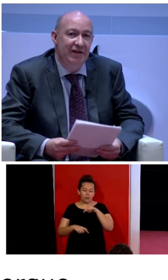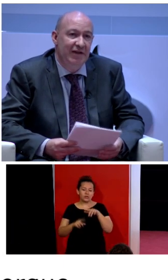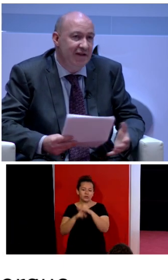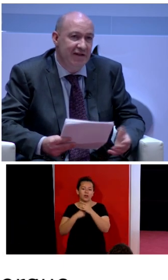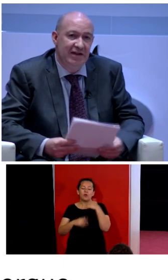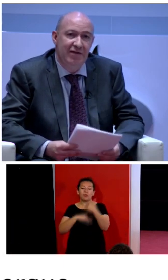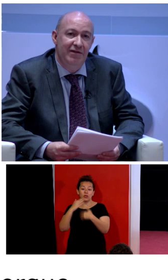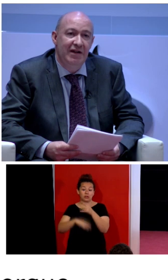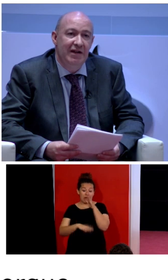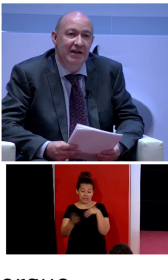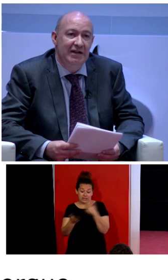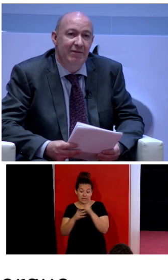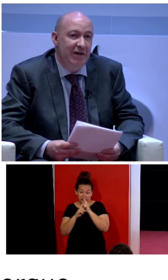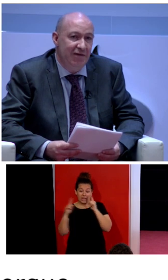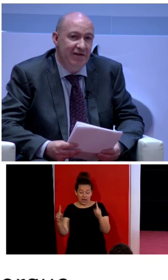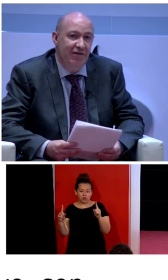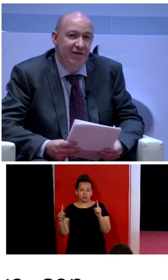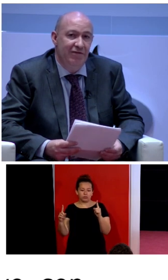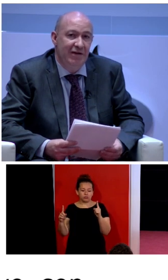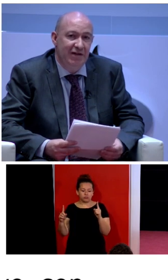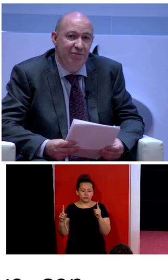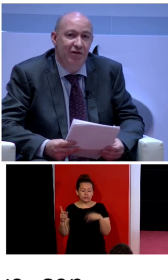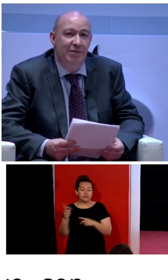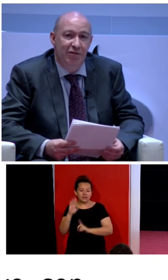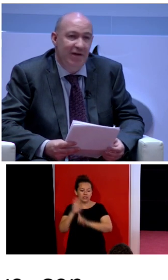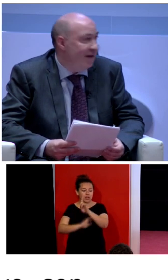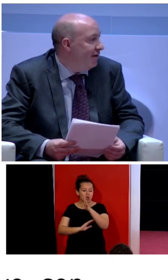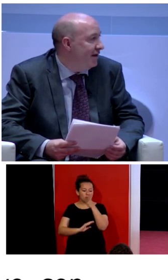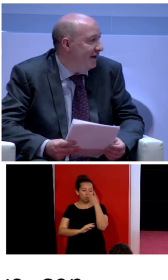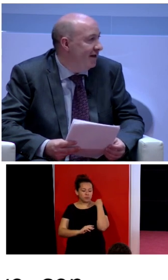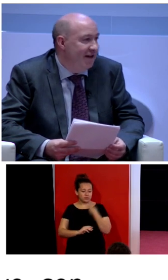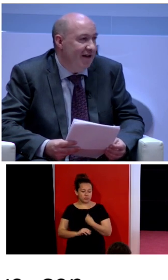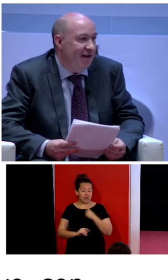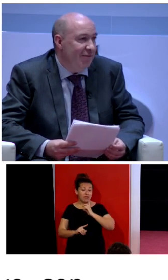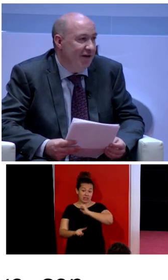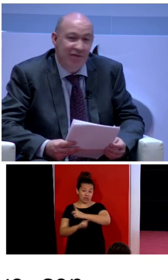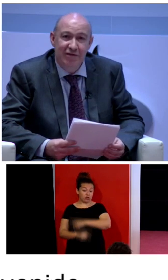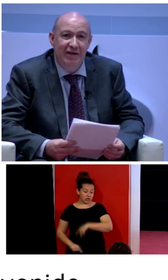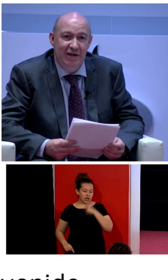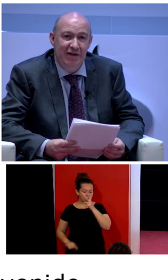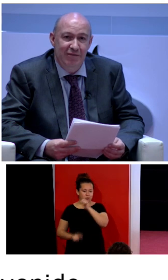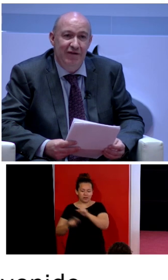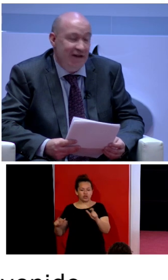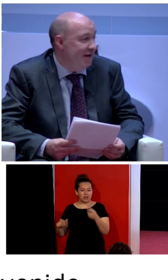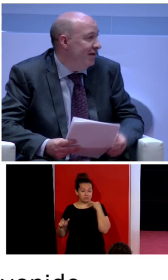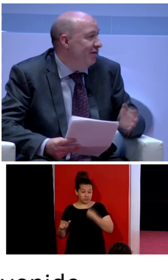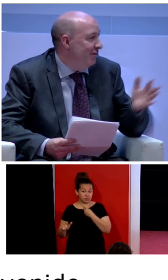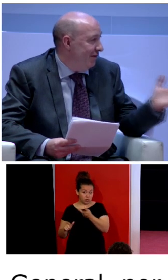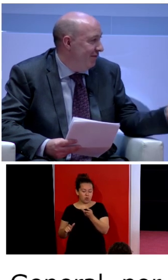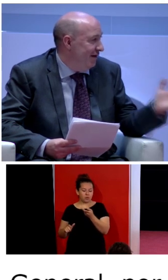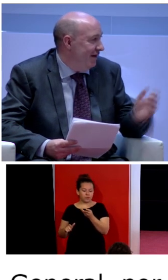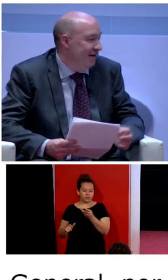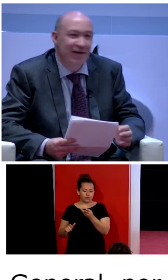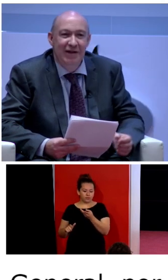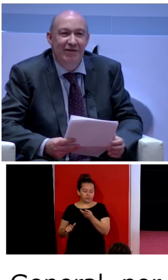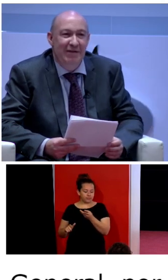hasta la fecha, hasta este año, se han venido desarrollando además por la propia Dirección General, por el personal del mismo, y aquí además miro a Mabel